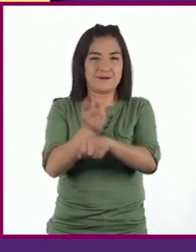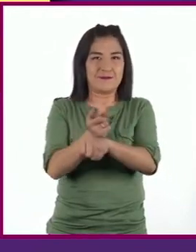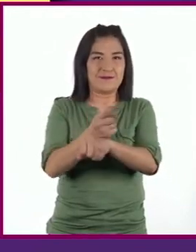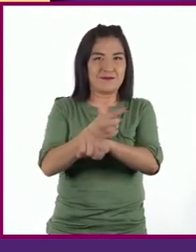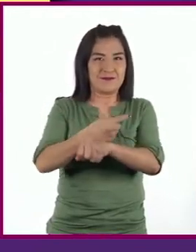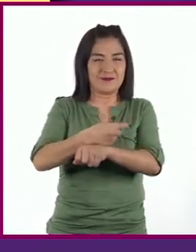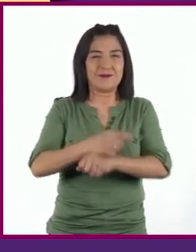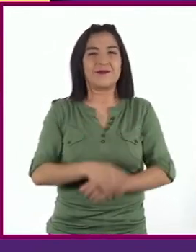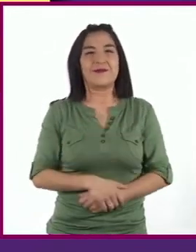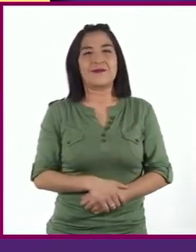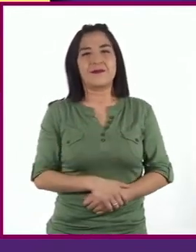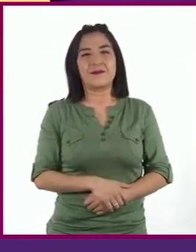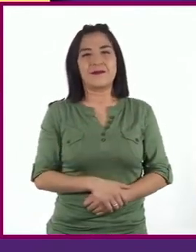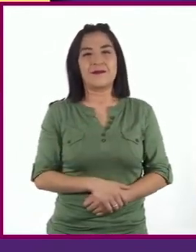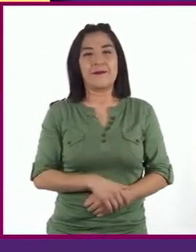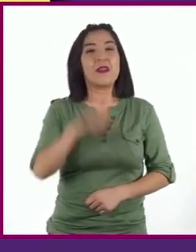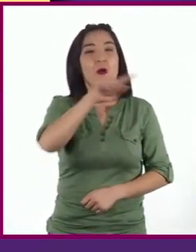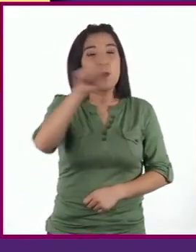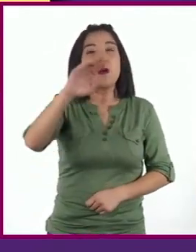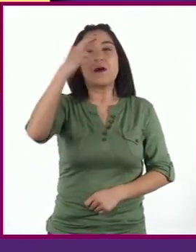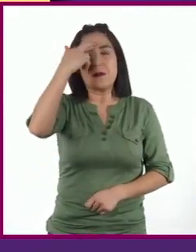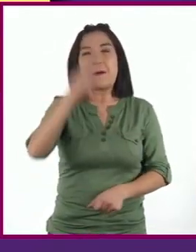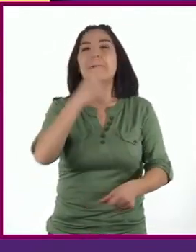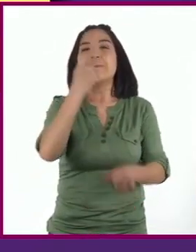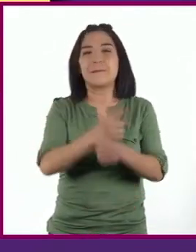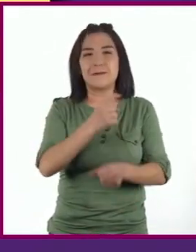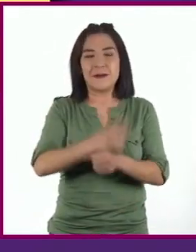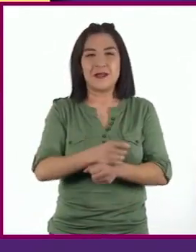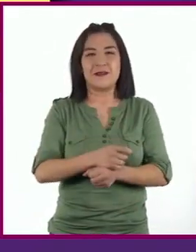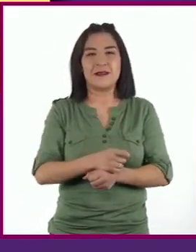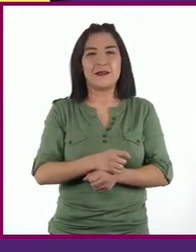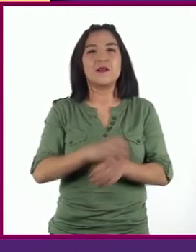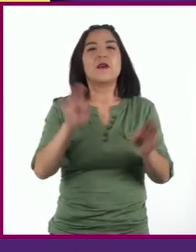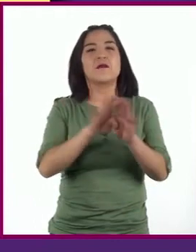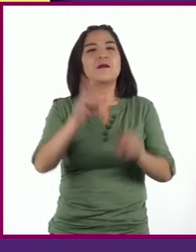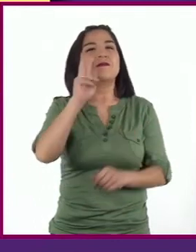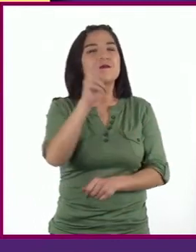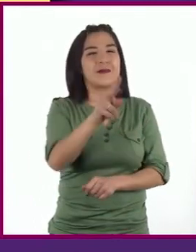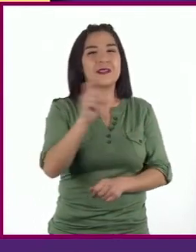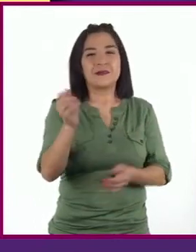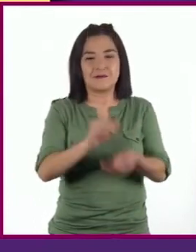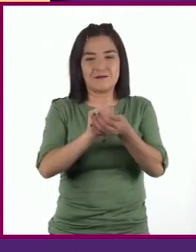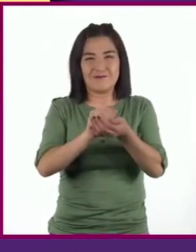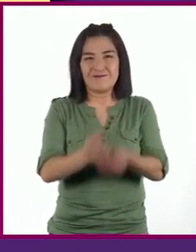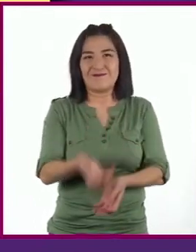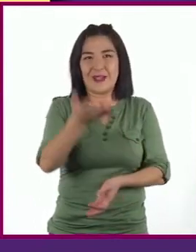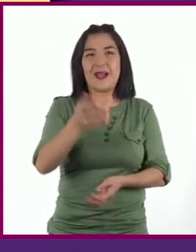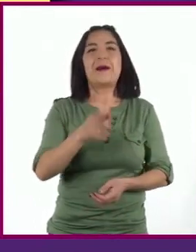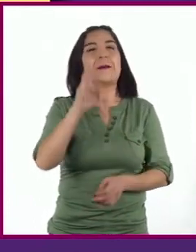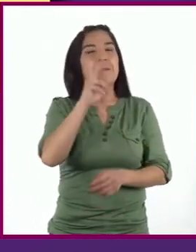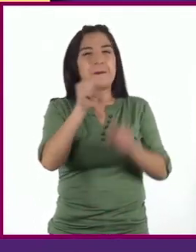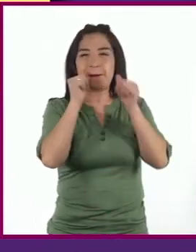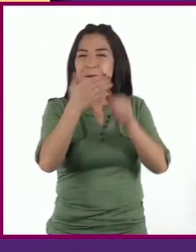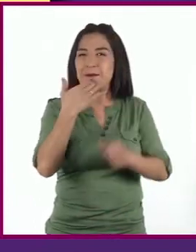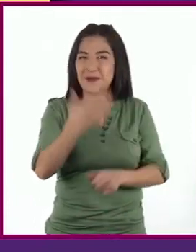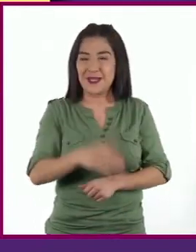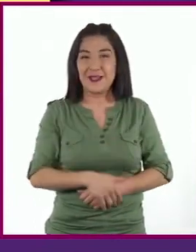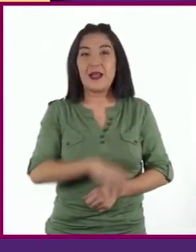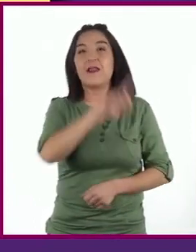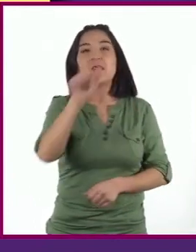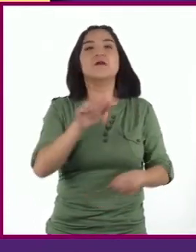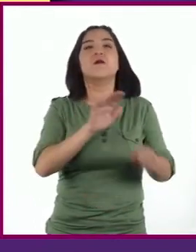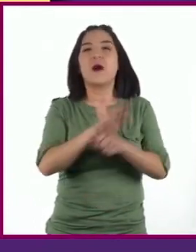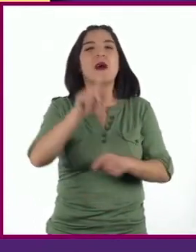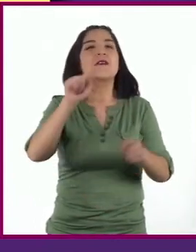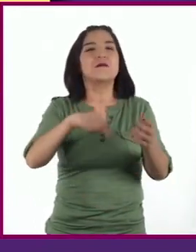reloj? Recuerden que lo primero es observar el dado detenidamente y analizar la